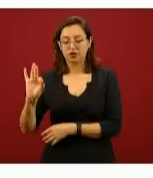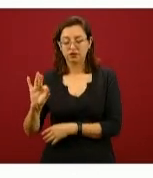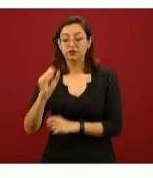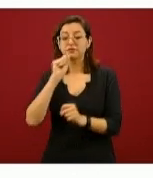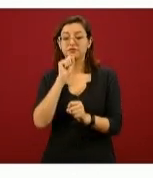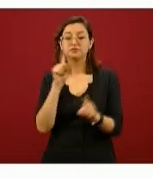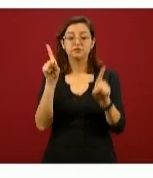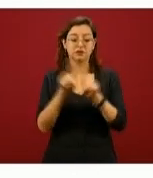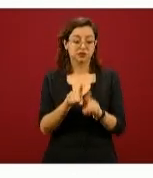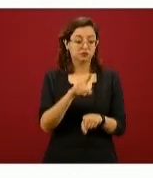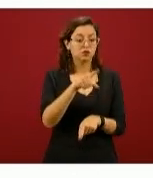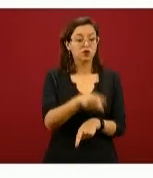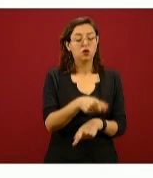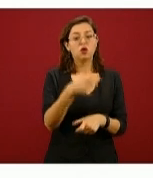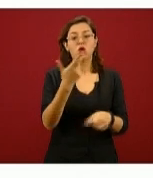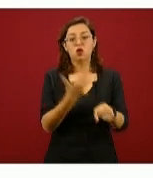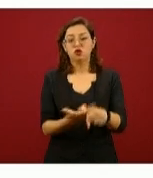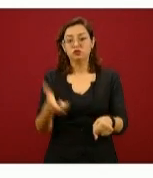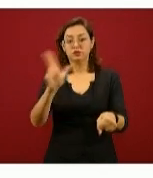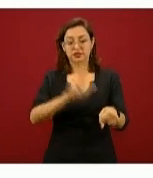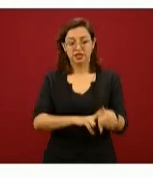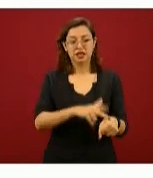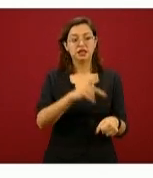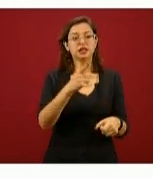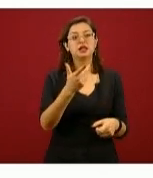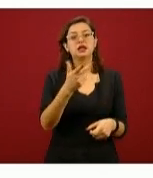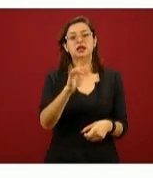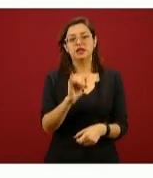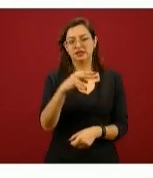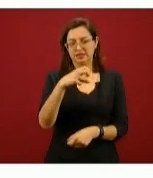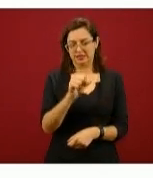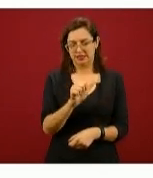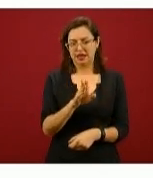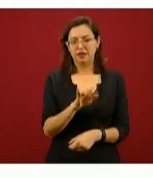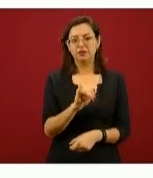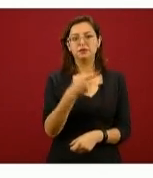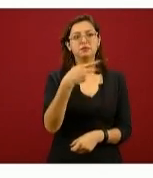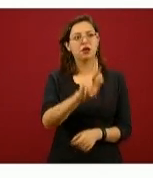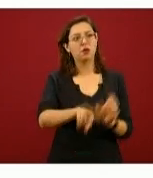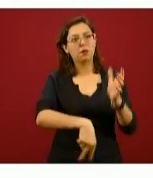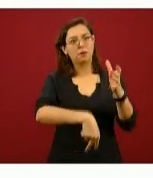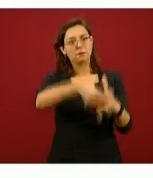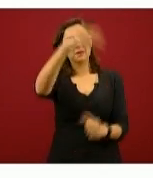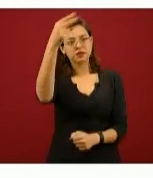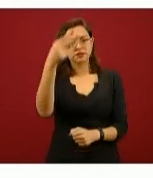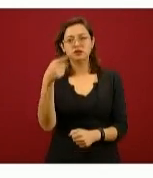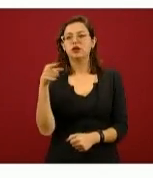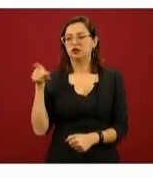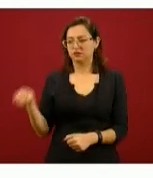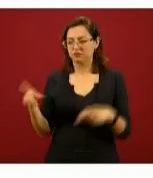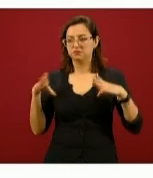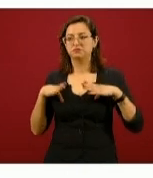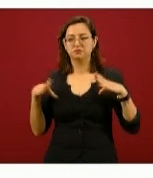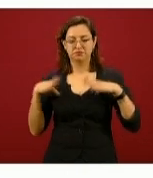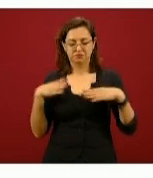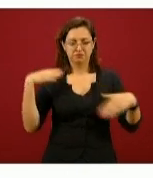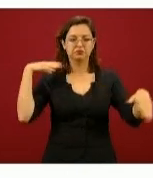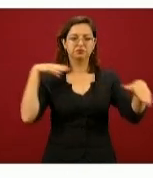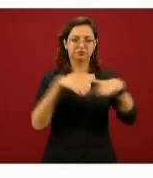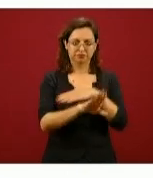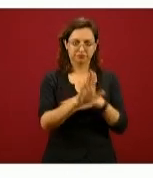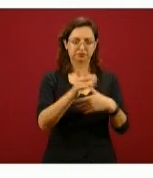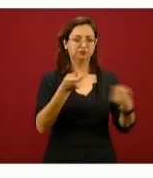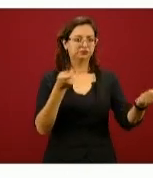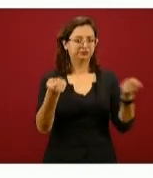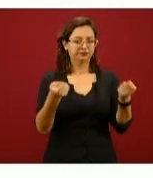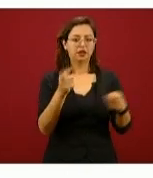Secretaría de Salud, de los 10 que ya tenemos identificados, también ahí se establecerán 30 camas con ventiladores,